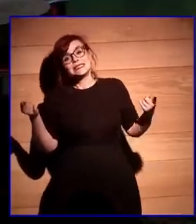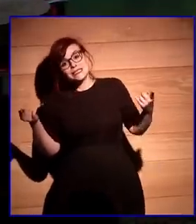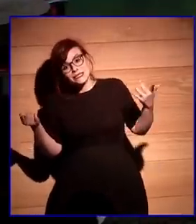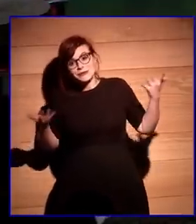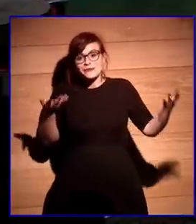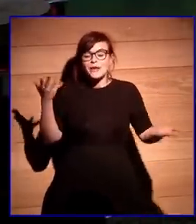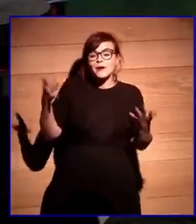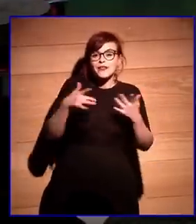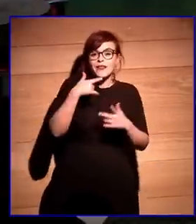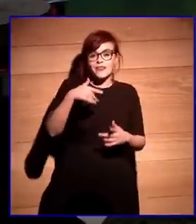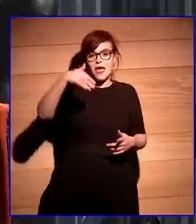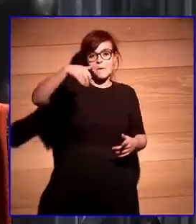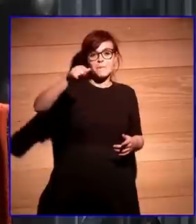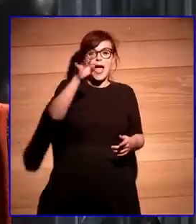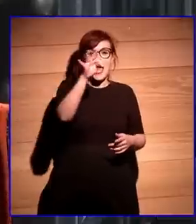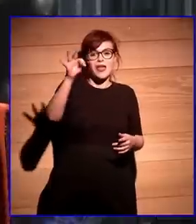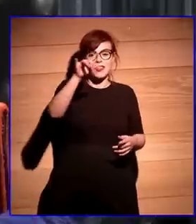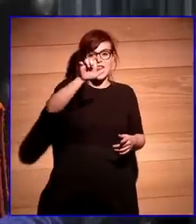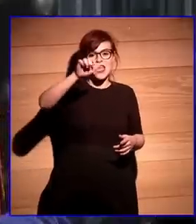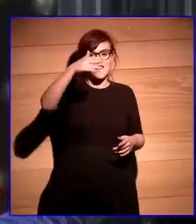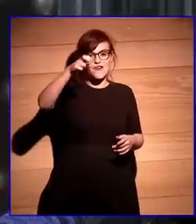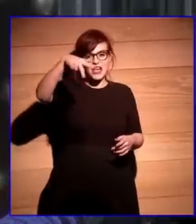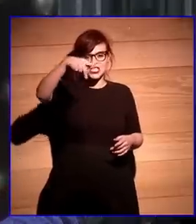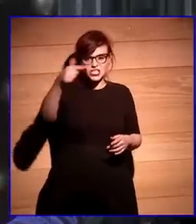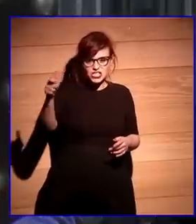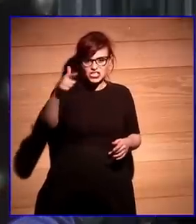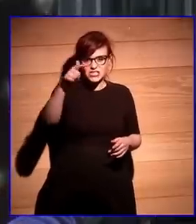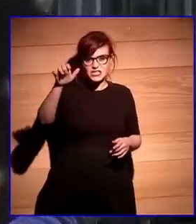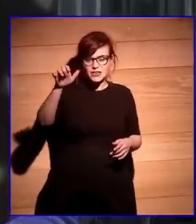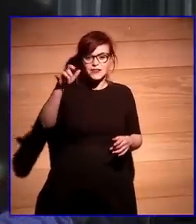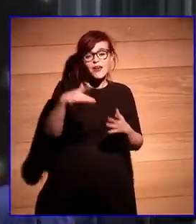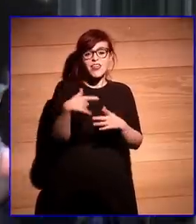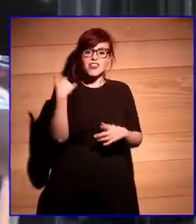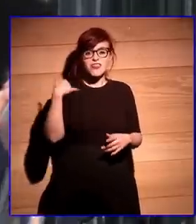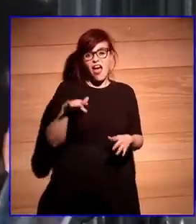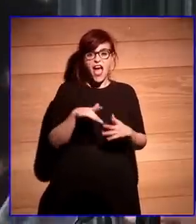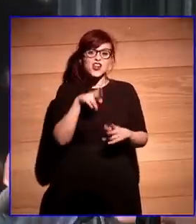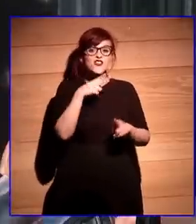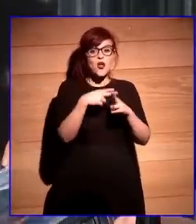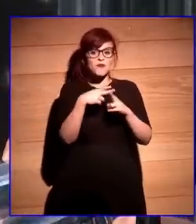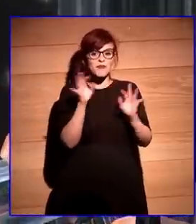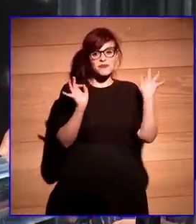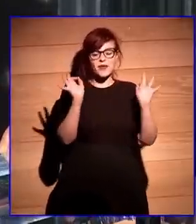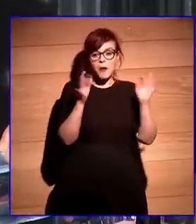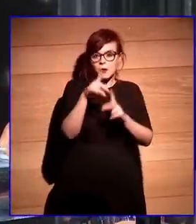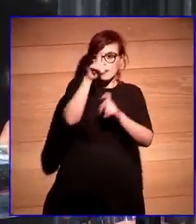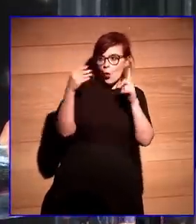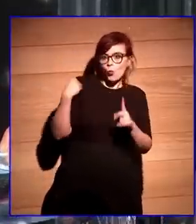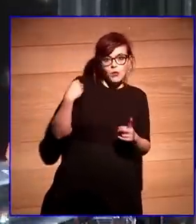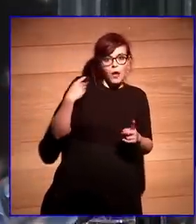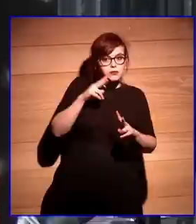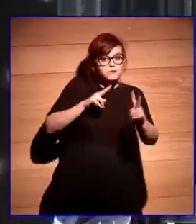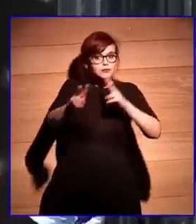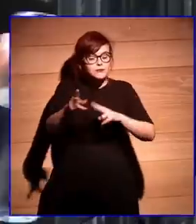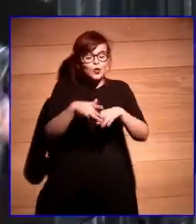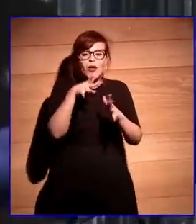Pues mira, decía Malebranche que el mal decía es... Malebranche, pero ya vienes con nombrecitos de Hombre, personas. Pues me has preguntado, pues voy a